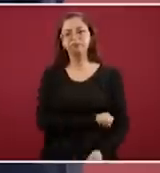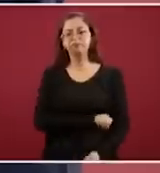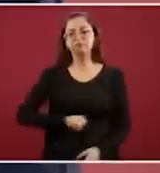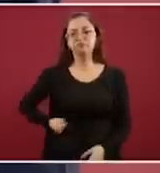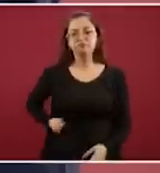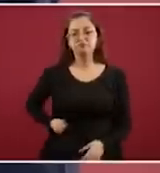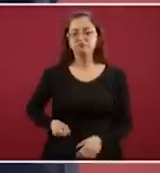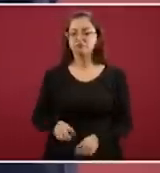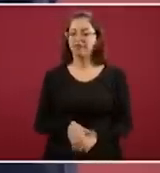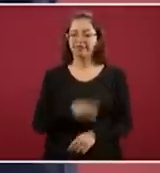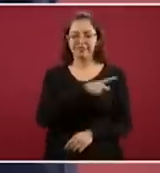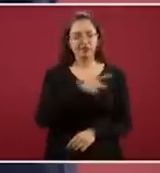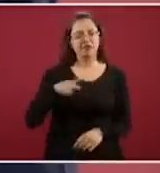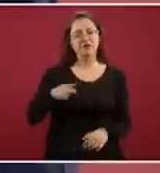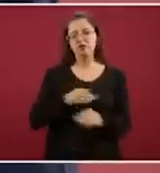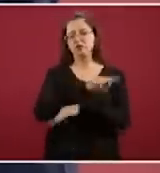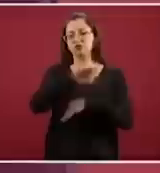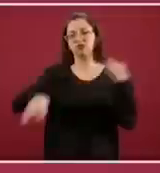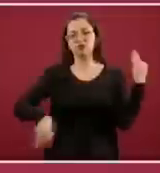en general.